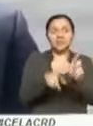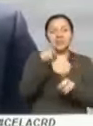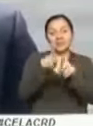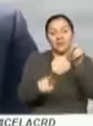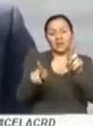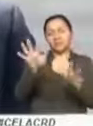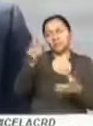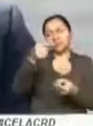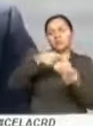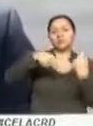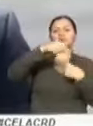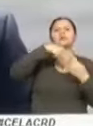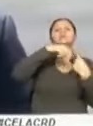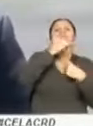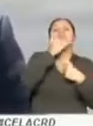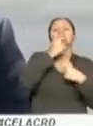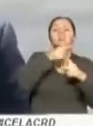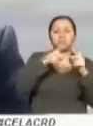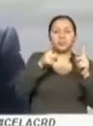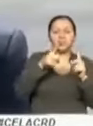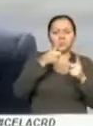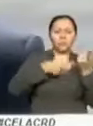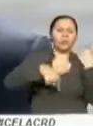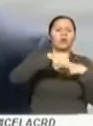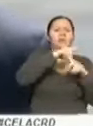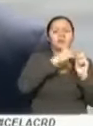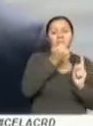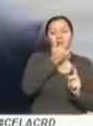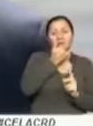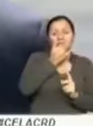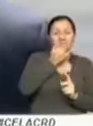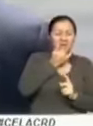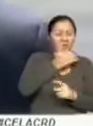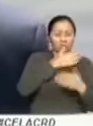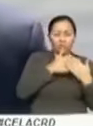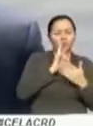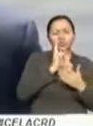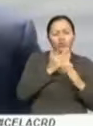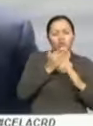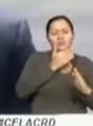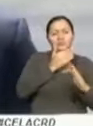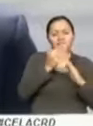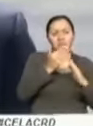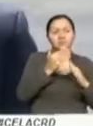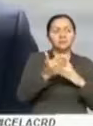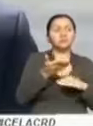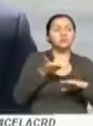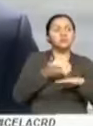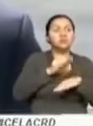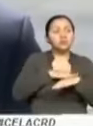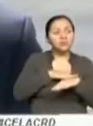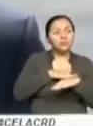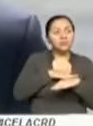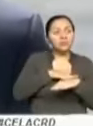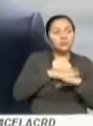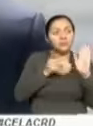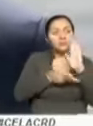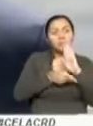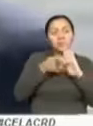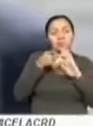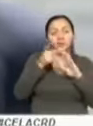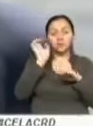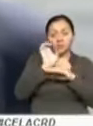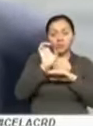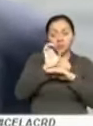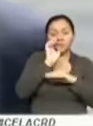pequeños retrocesos, pero nunca se vuelve al punto original. Sobre el caso de Leonardo Borer, usted sabe que estoy siguiendo, esto le corresponde a la